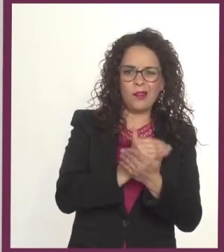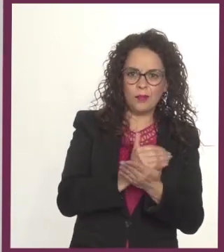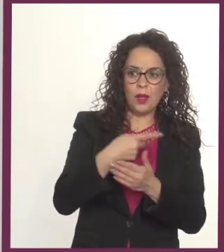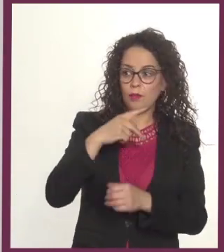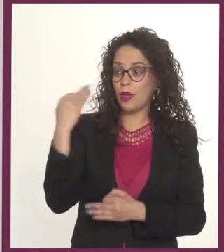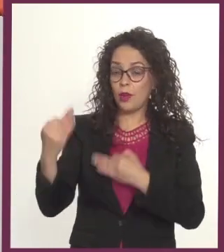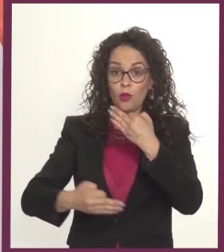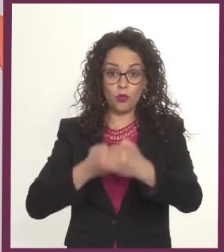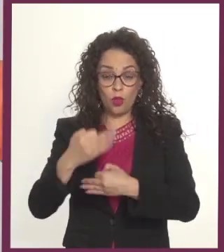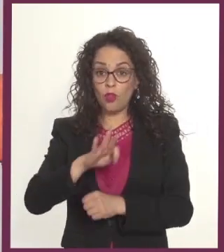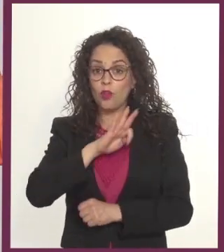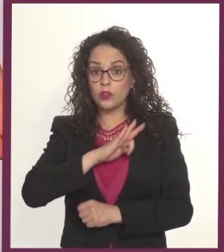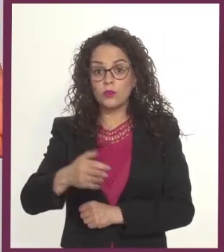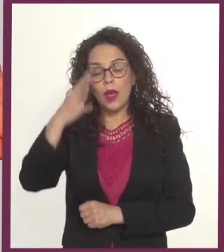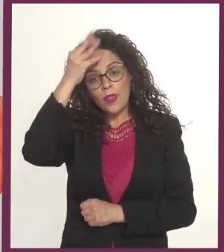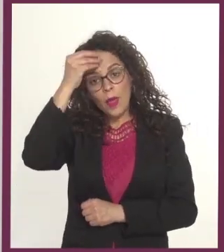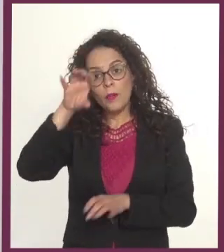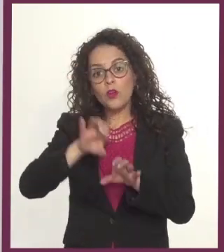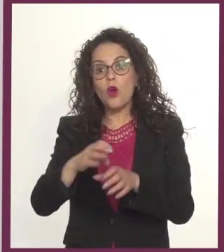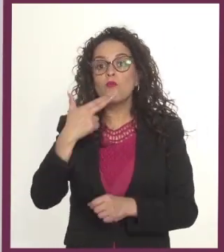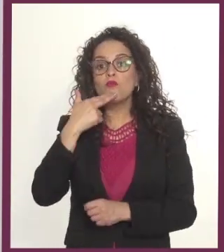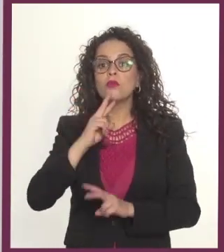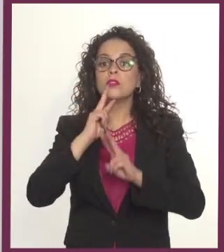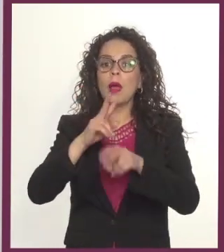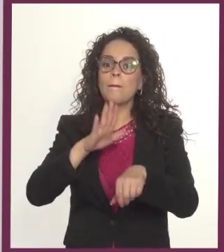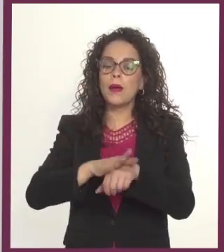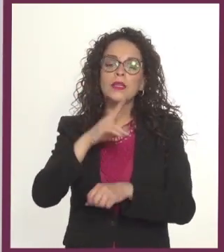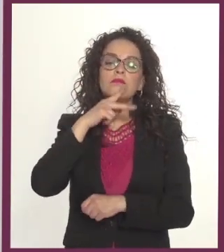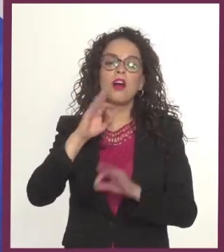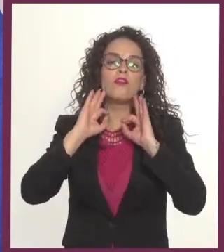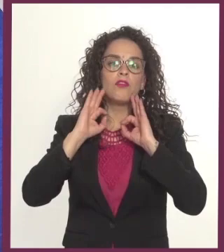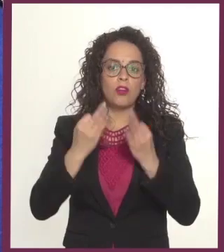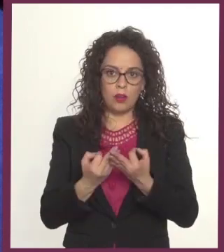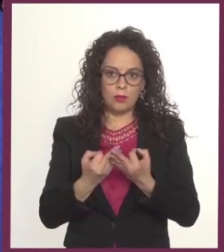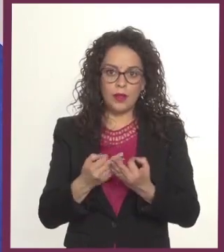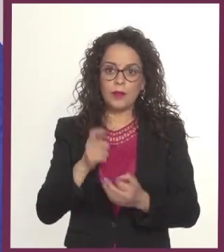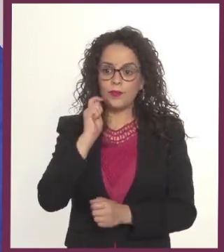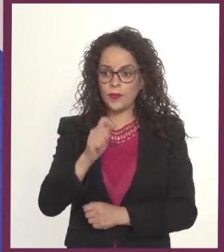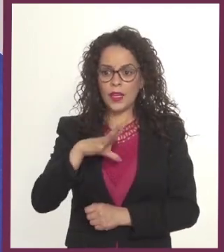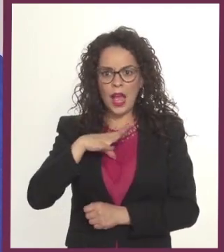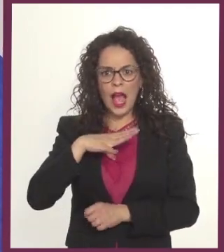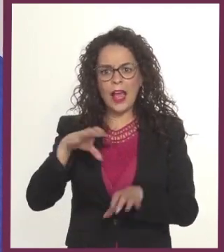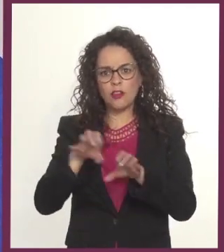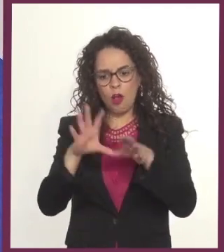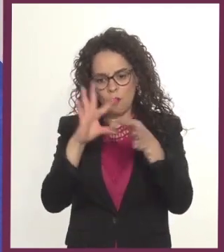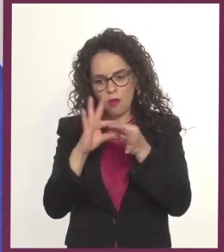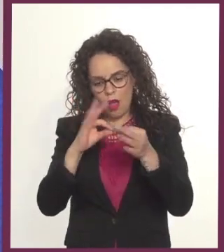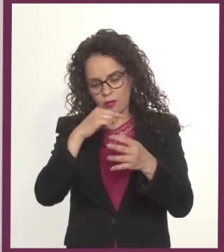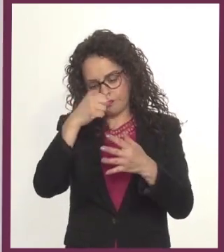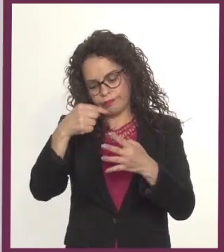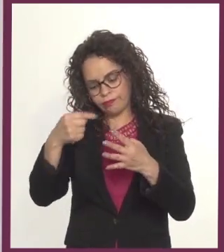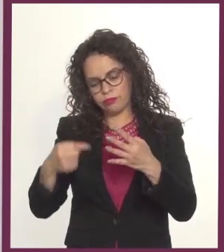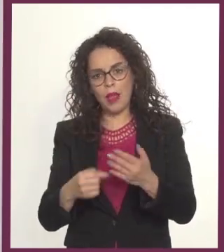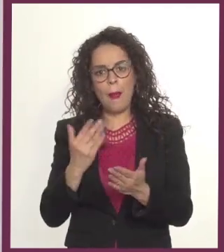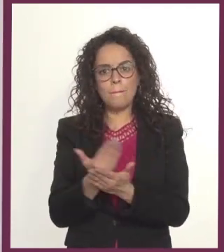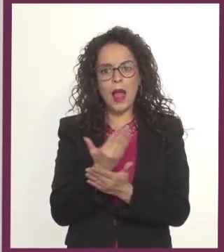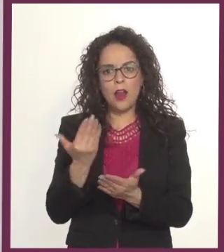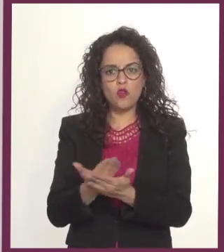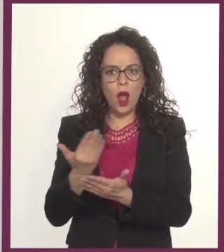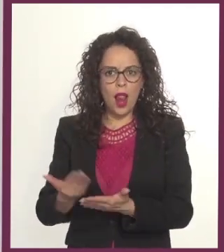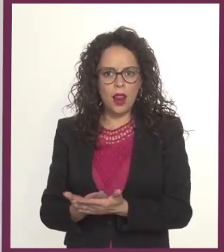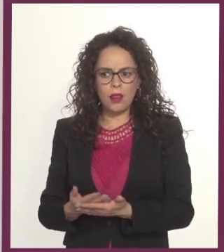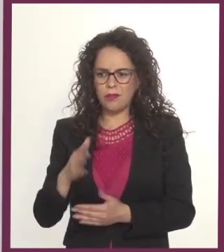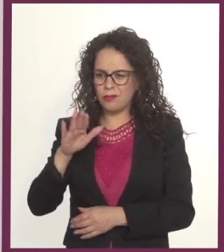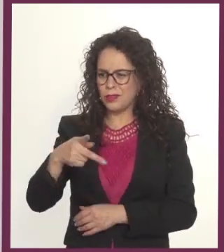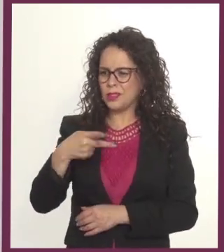nuestra propia voz de una mejor manera. Hay varios manuales de locución que explican cómo hacerlo. Oye, pero apenas estoy en la prepa, ¿todavía